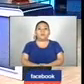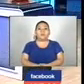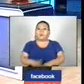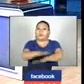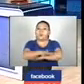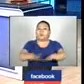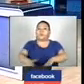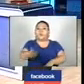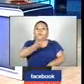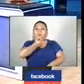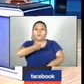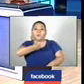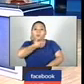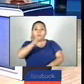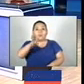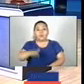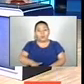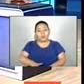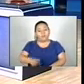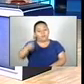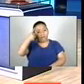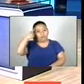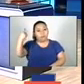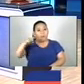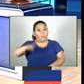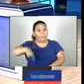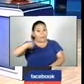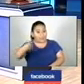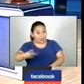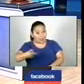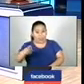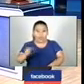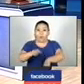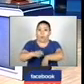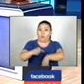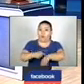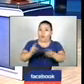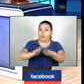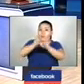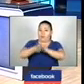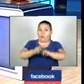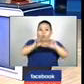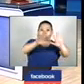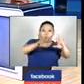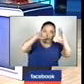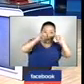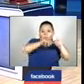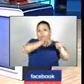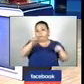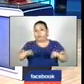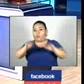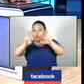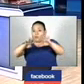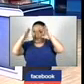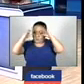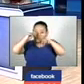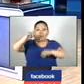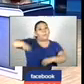Llegamos al final de esta entrega de Noticiero Hechos. Les recordamos que mañana estamos en un nuevo horario de 8 de la noche a 9 de la noche. Nos